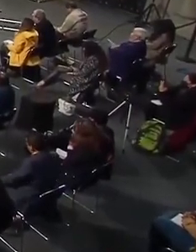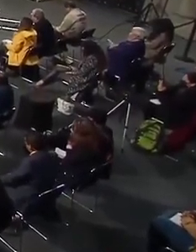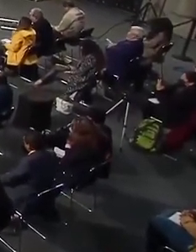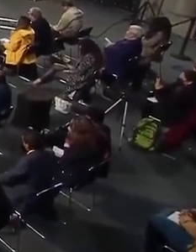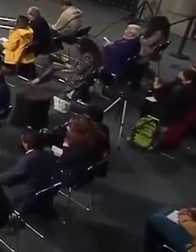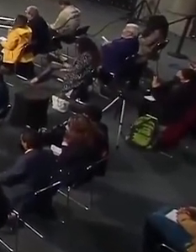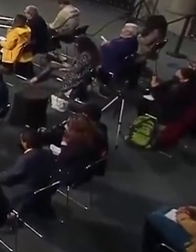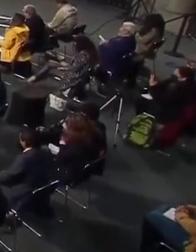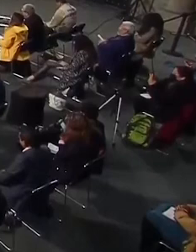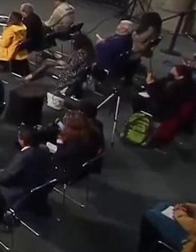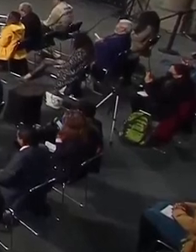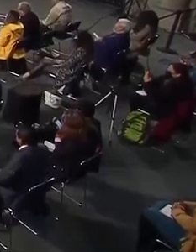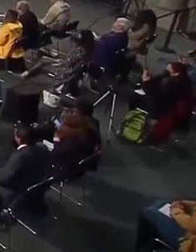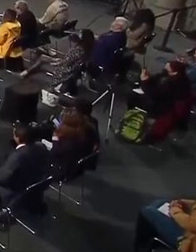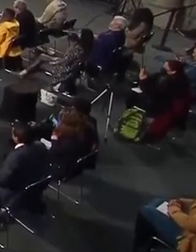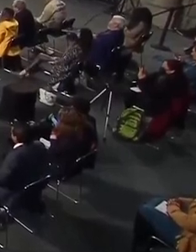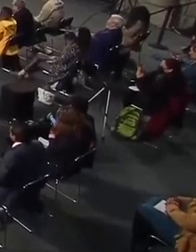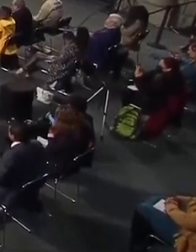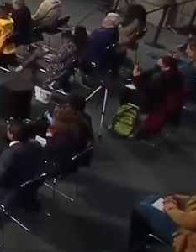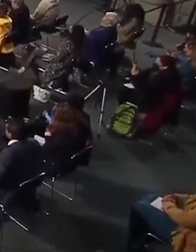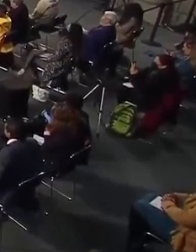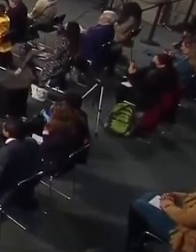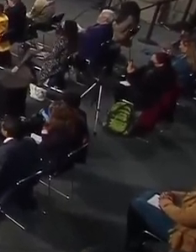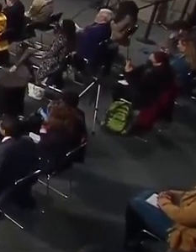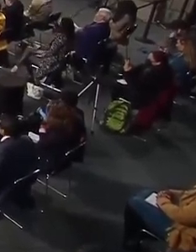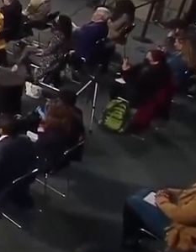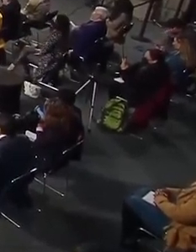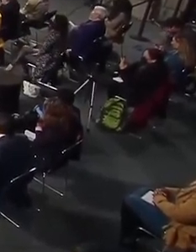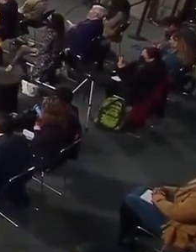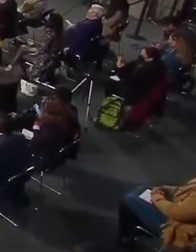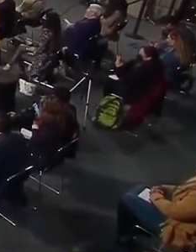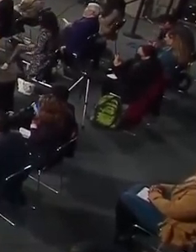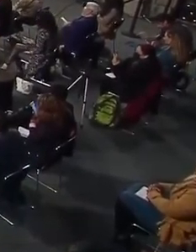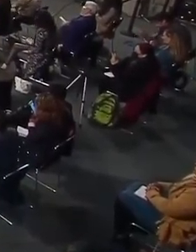¿qué opinión tiene de Zedillo como economista?